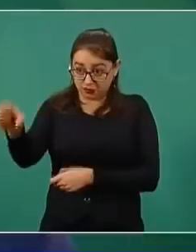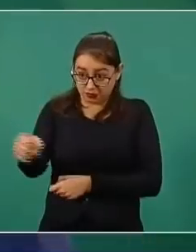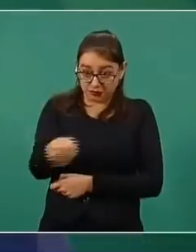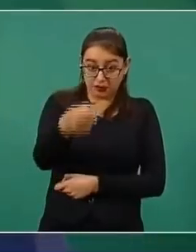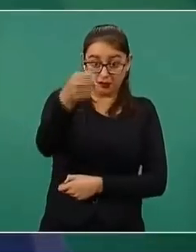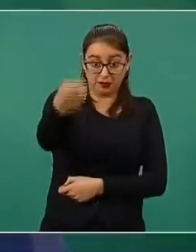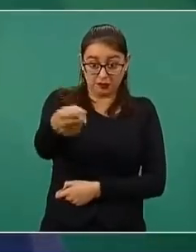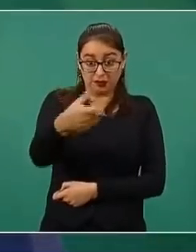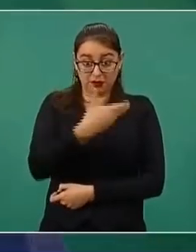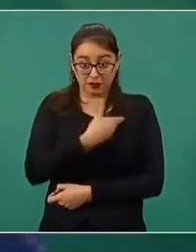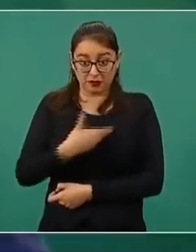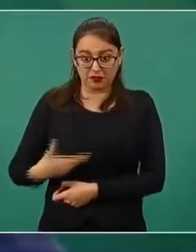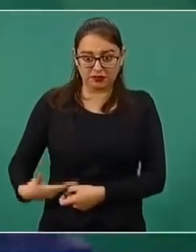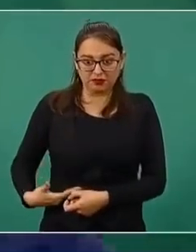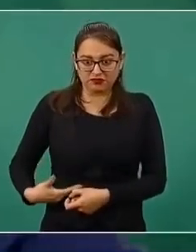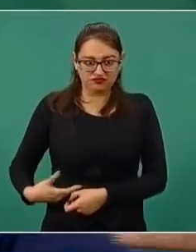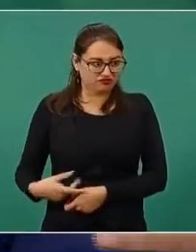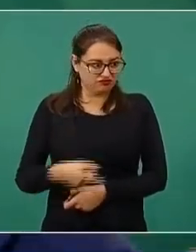a gobernar un país